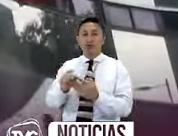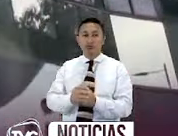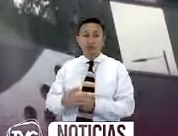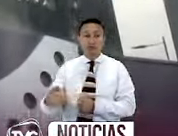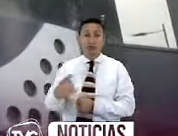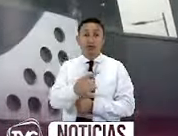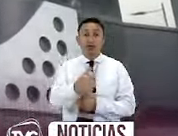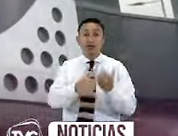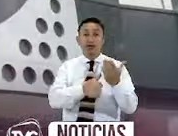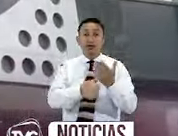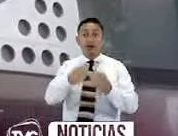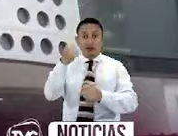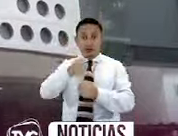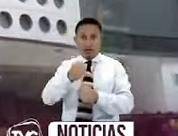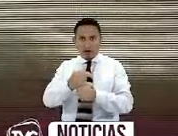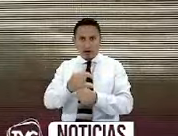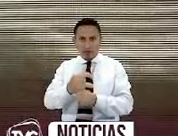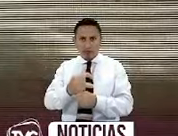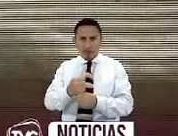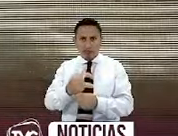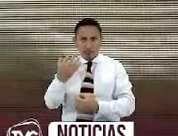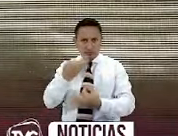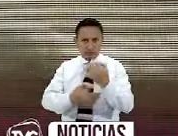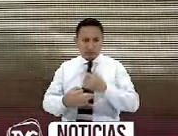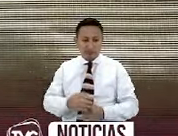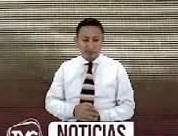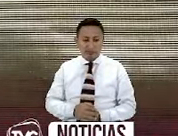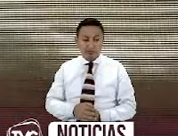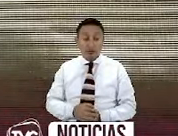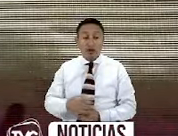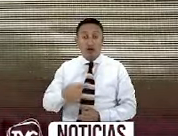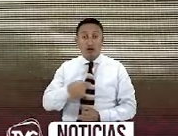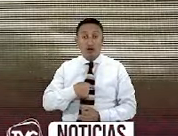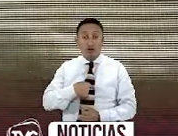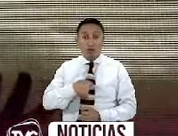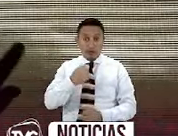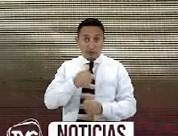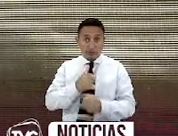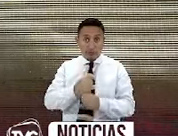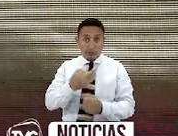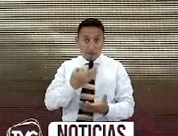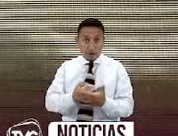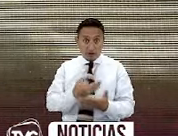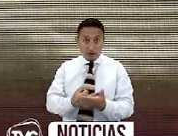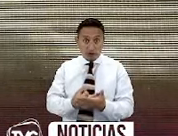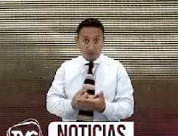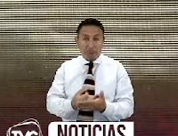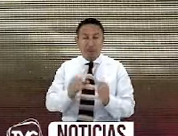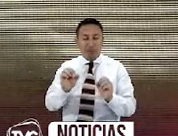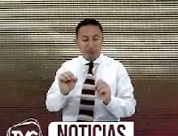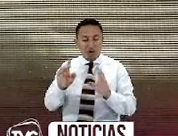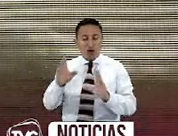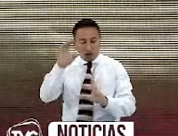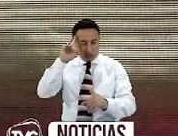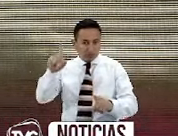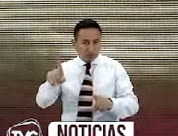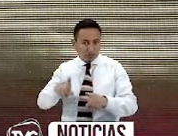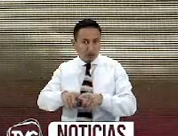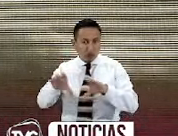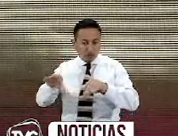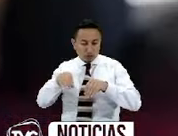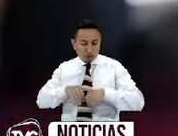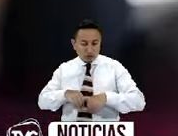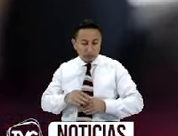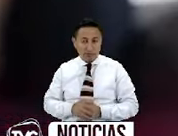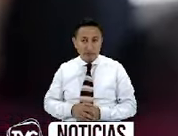Trabajo para asesorarse. Cuando yo acepté trabajar bajo facturas, acepté las condiciones que él me ponía y que renuncié a yo tener algún derecho. En